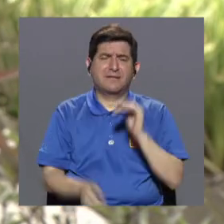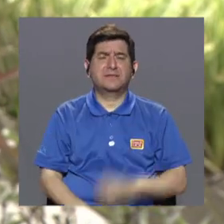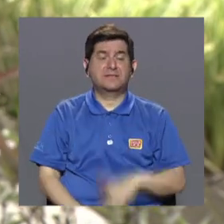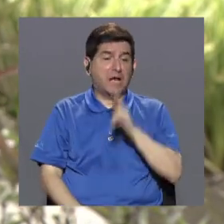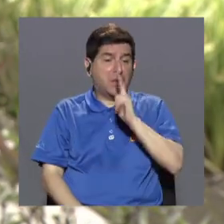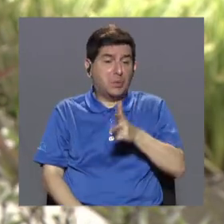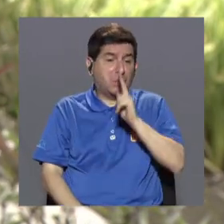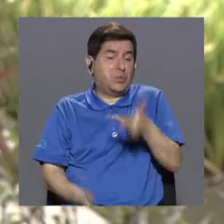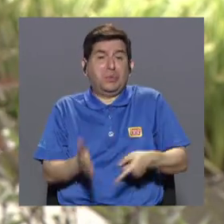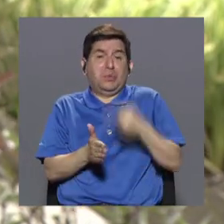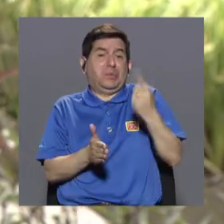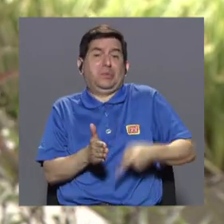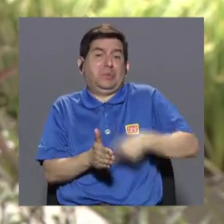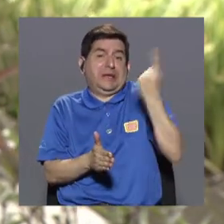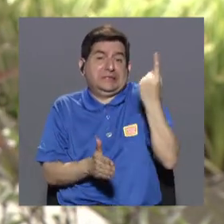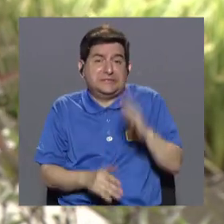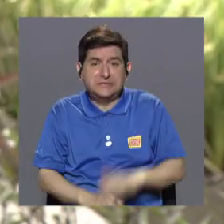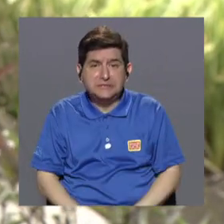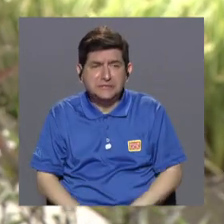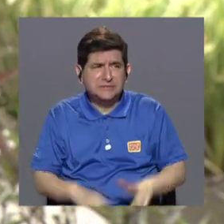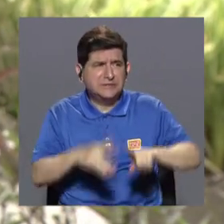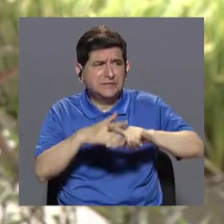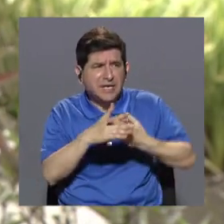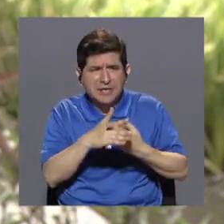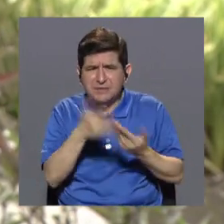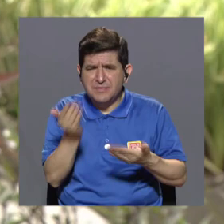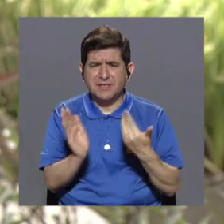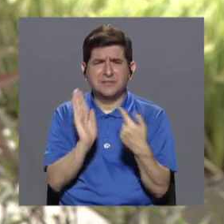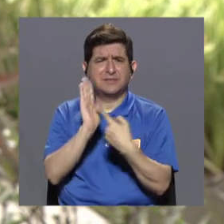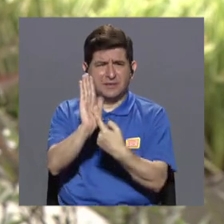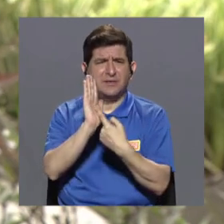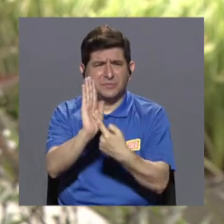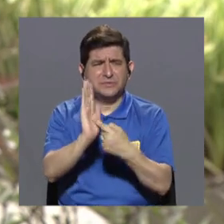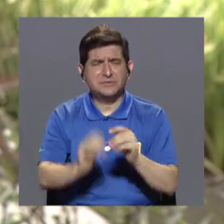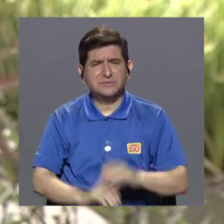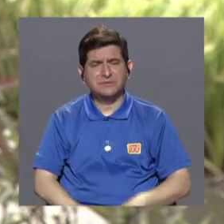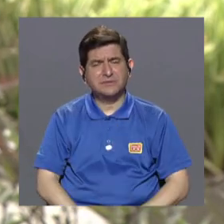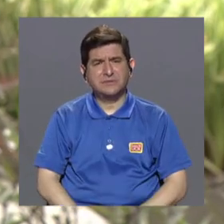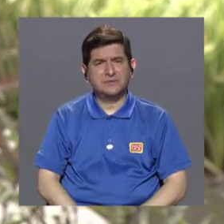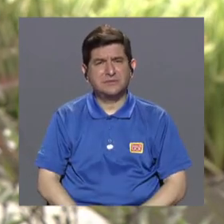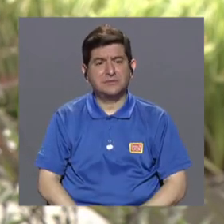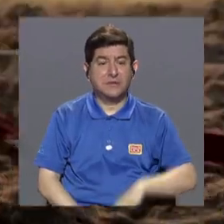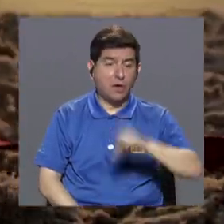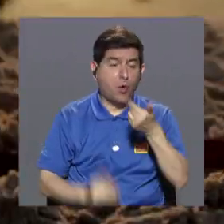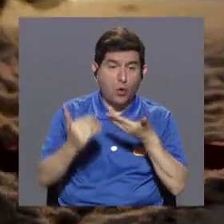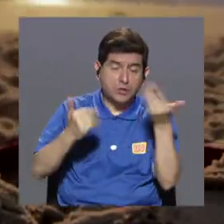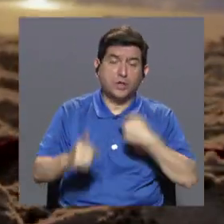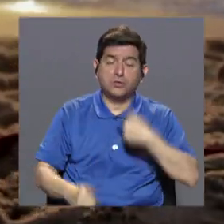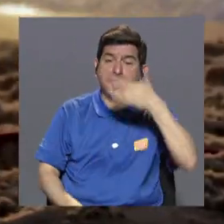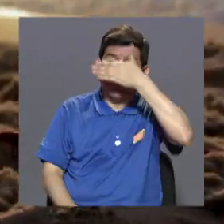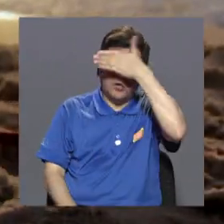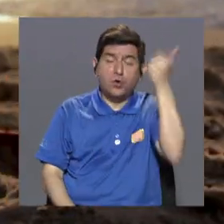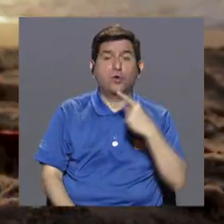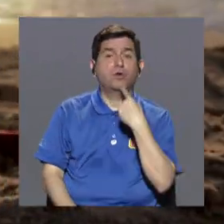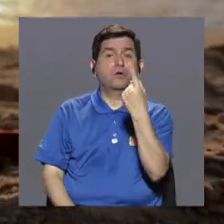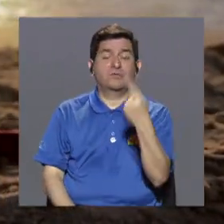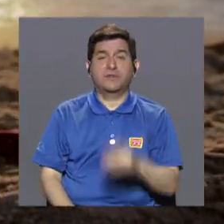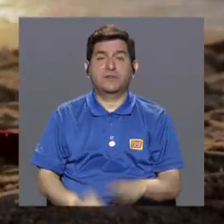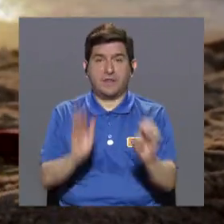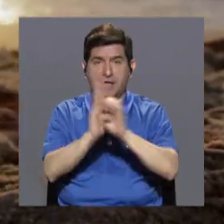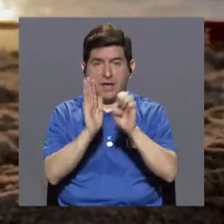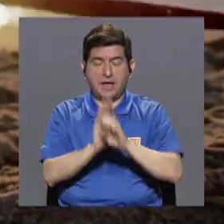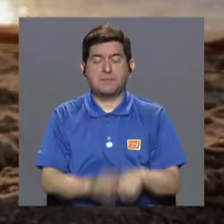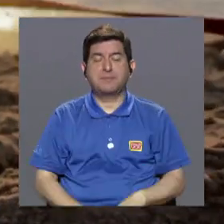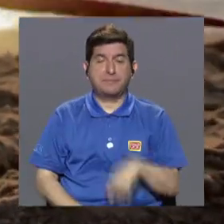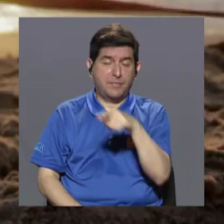ocasionales, ¿verdad? Comienza a ponerse en evidencia, ¿verdad? Y la otra cosa que se me olvidaba mencionar, por ejemplo, cuando van a la playa,